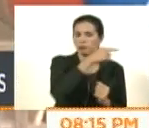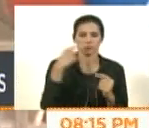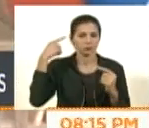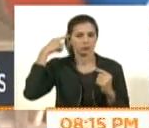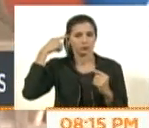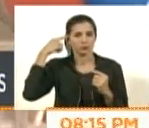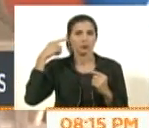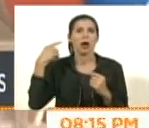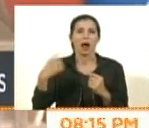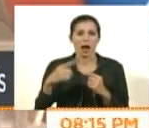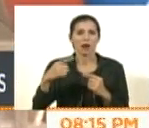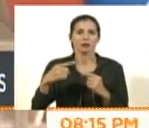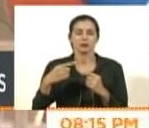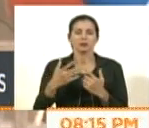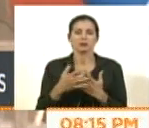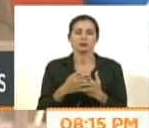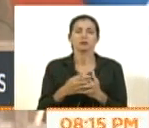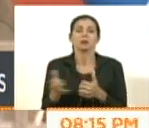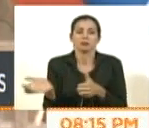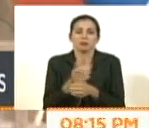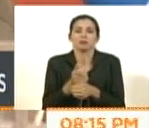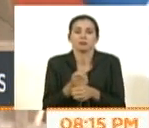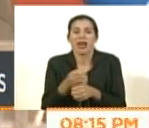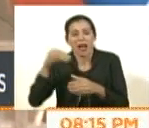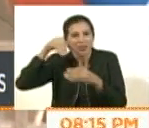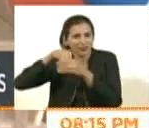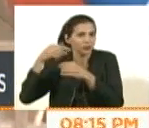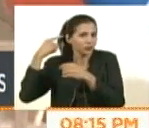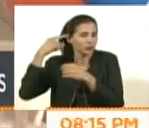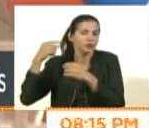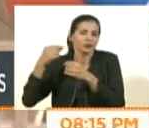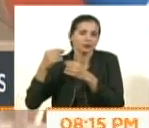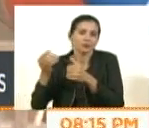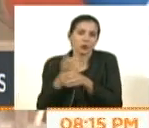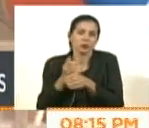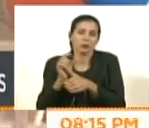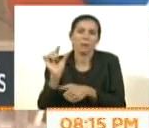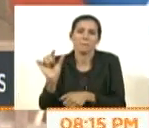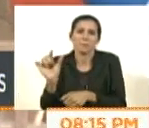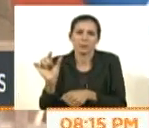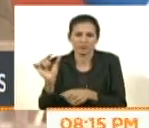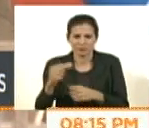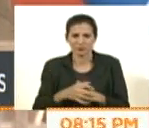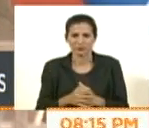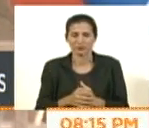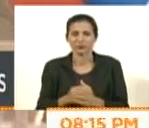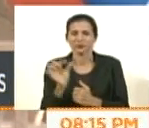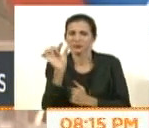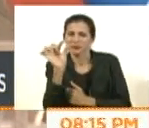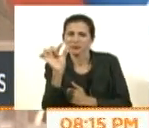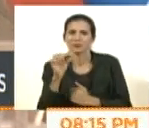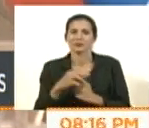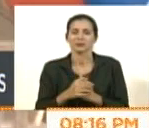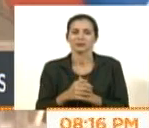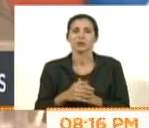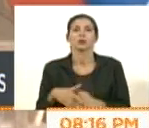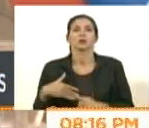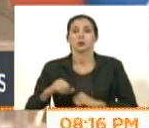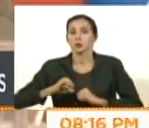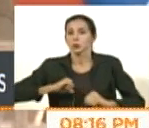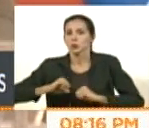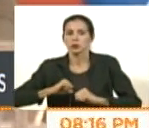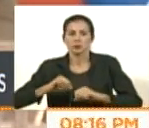obtener más evidencia de interés criminalístico. Estamos seguros pues que con todas las